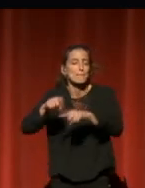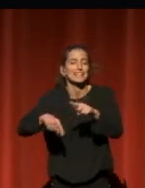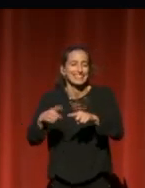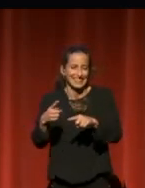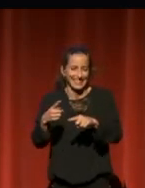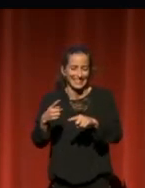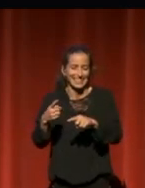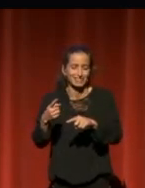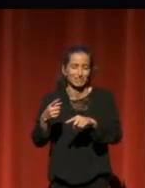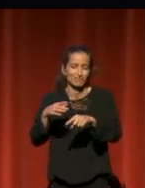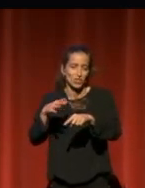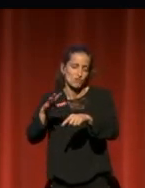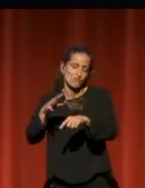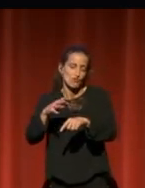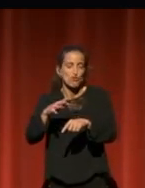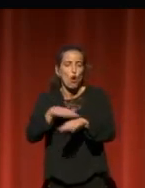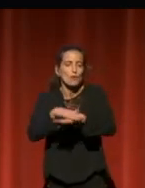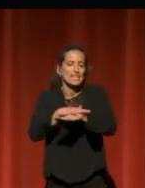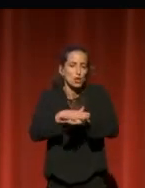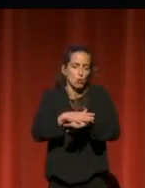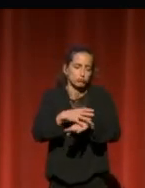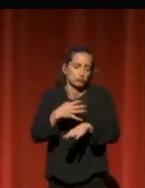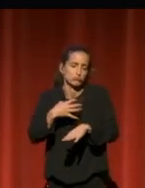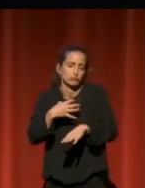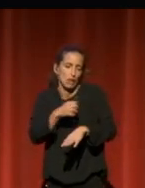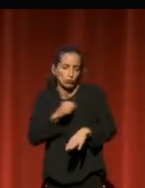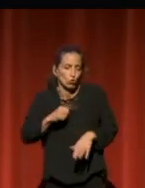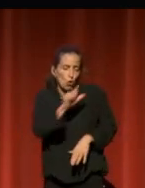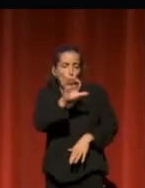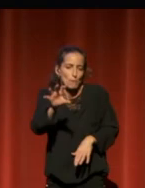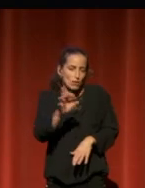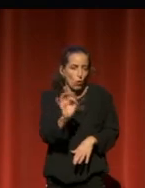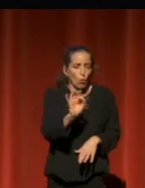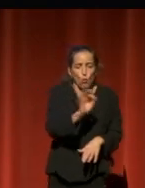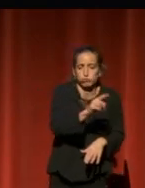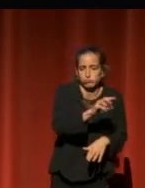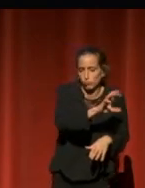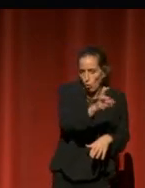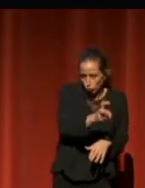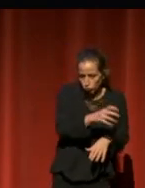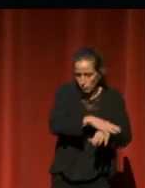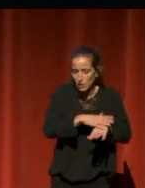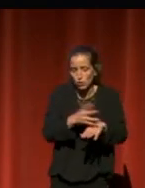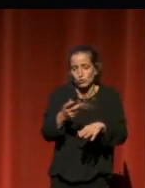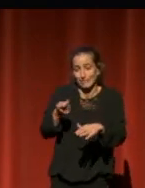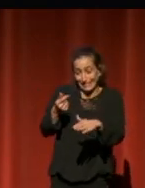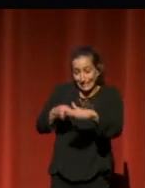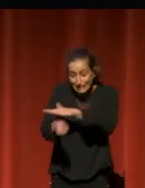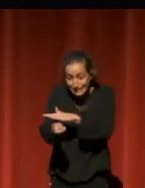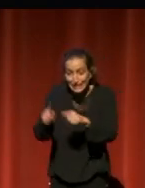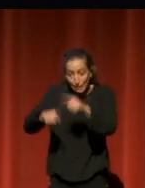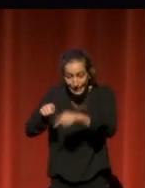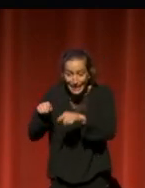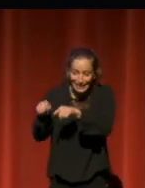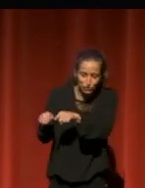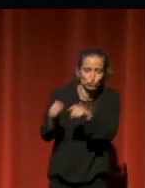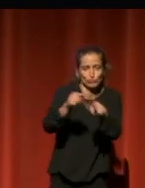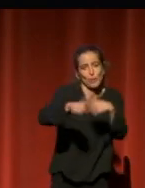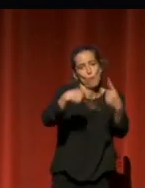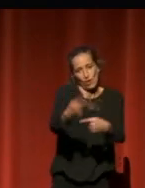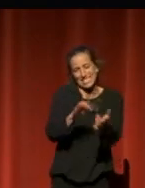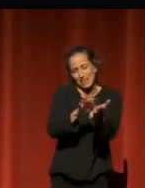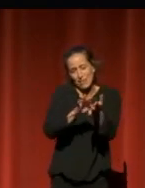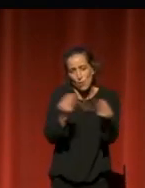autonómico, mayor es la inversión que también aportan las demás administraciones implicadas. Entonces, yo creo que tenemos ya la